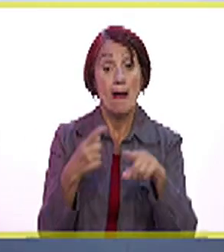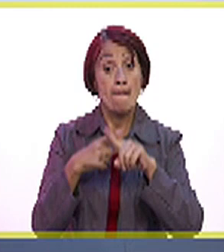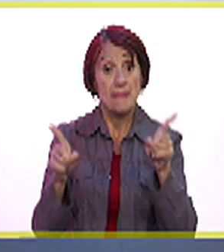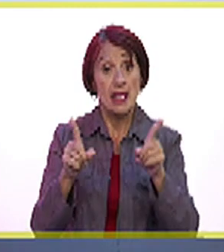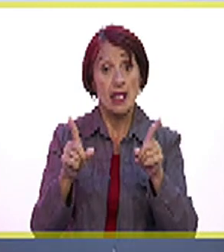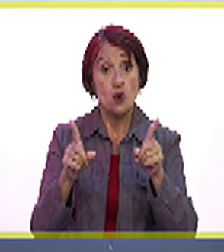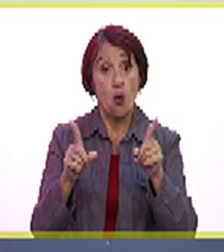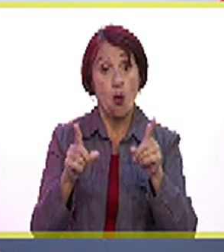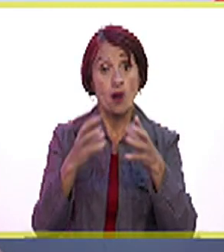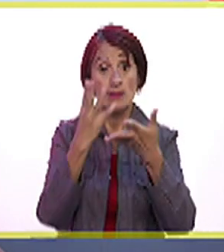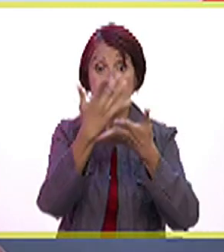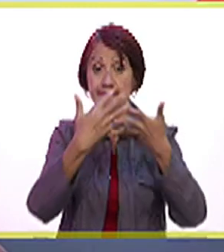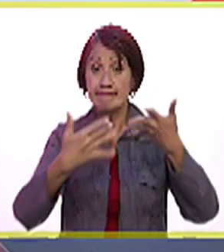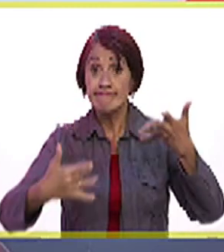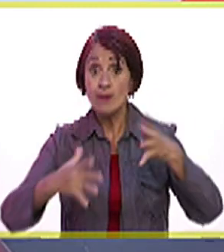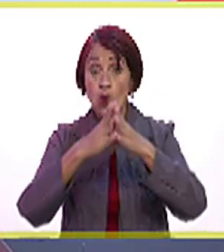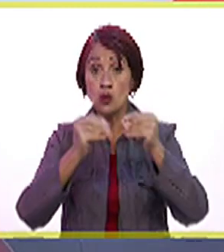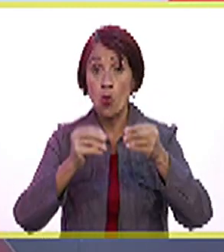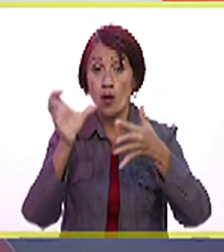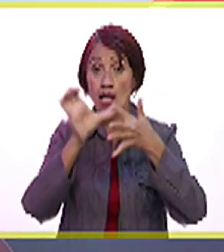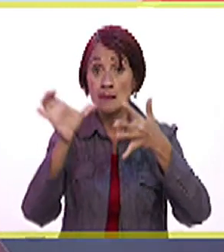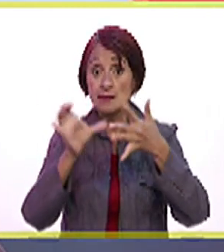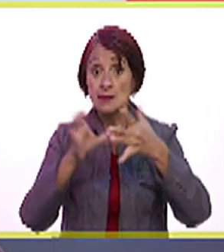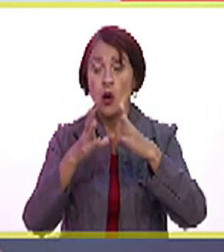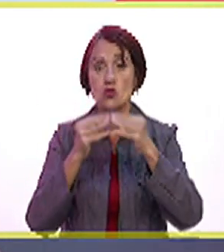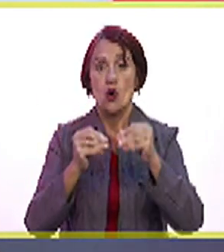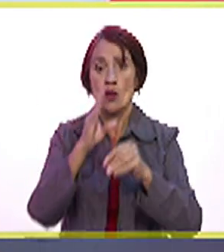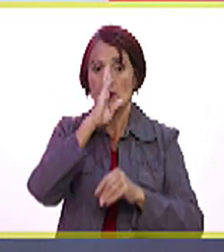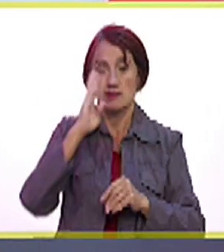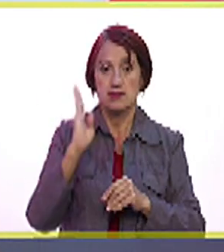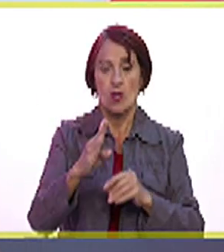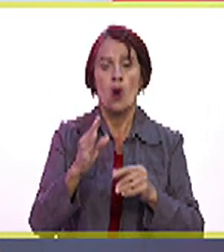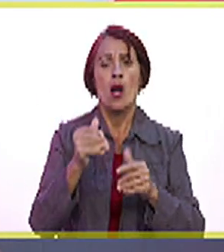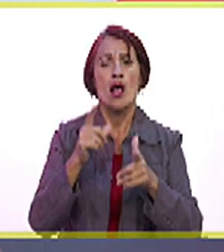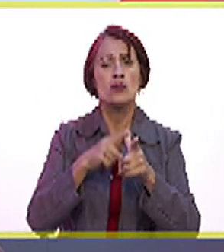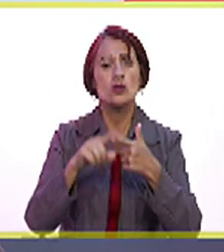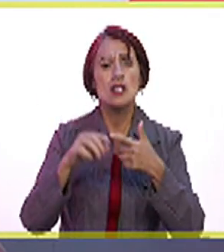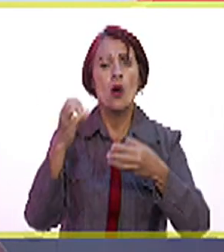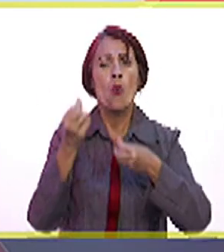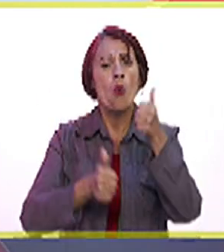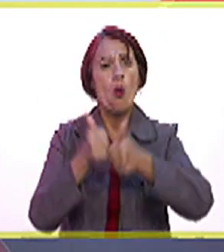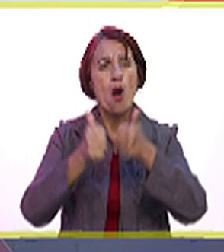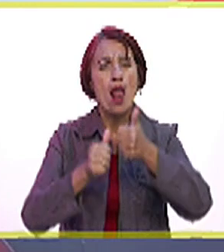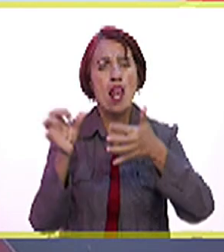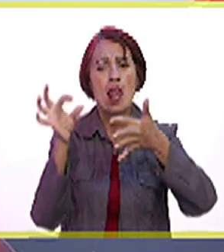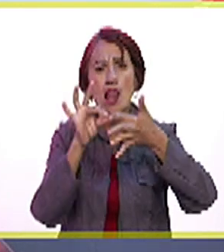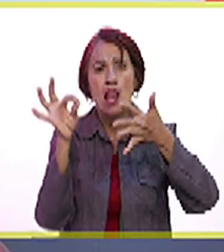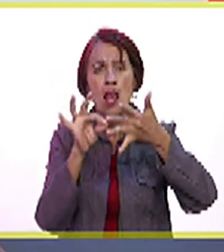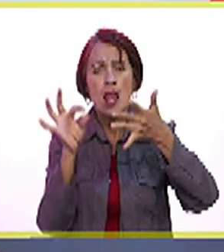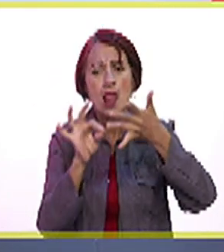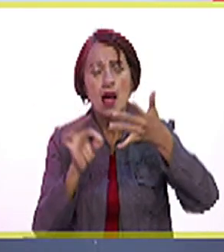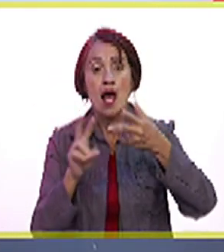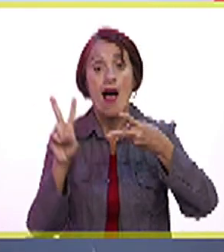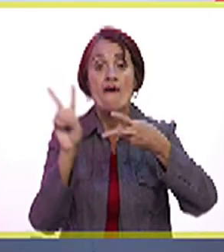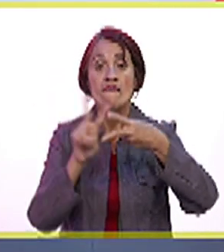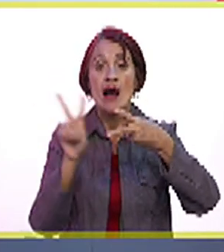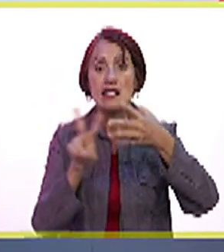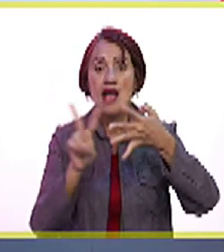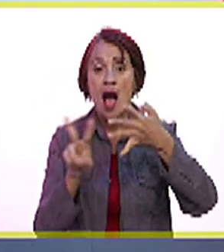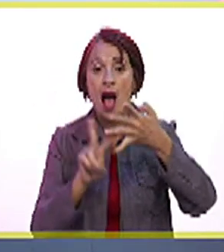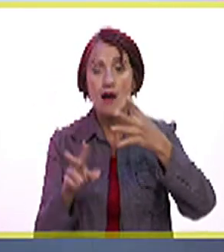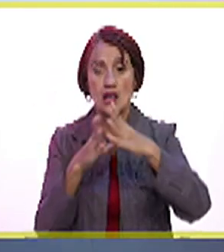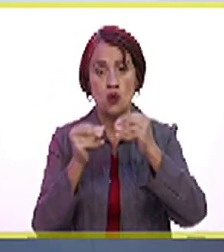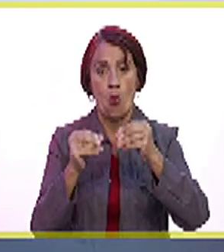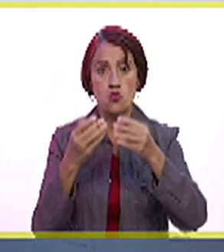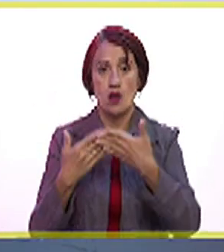solía distinguir entre adjetivos calificativos y determinativos. ¿Cuáles son los calificativos? Son variables que describen las